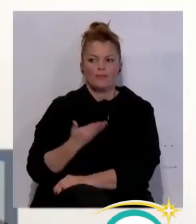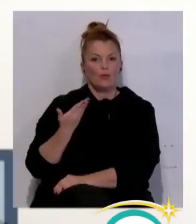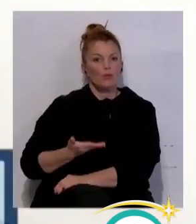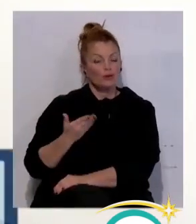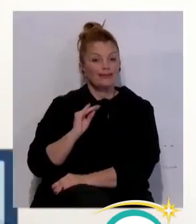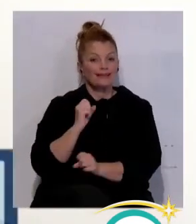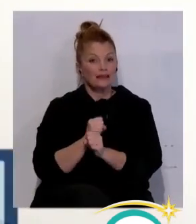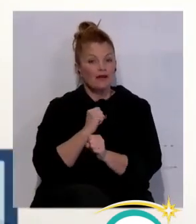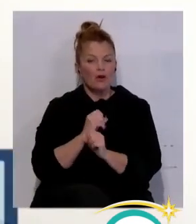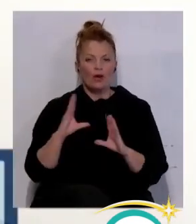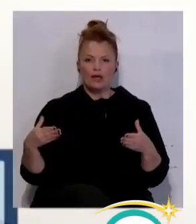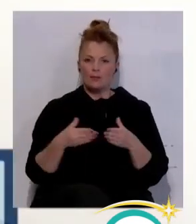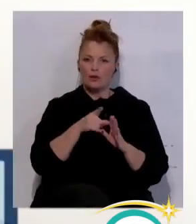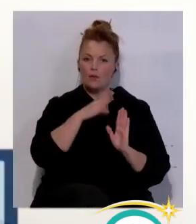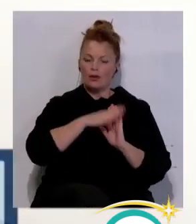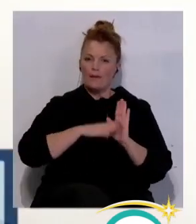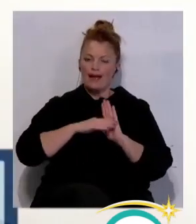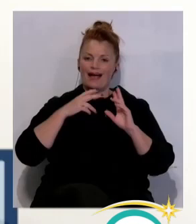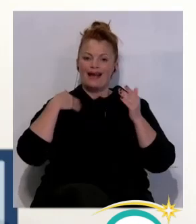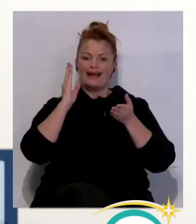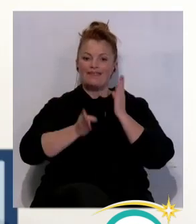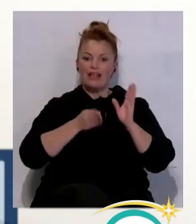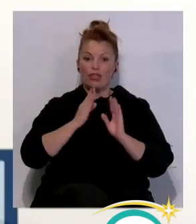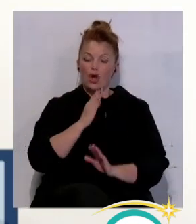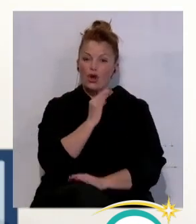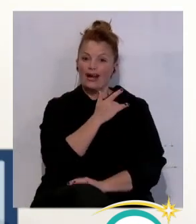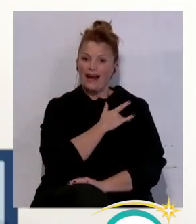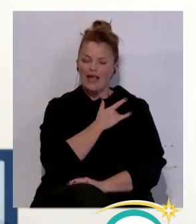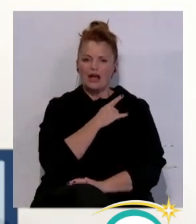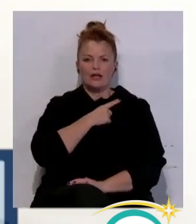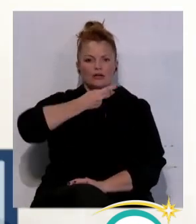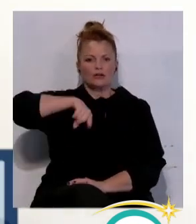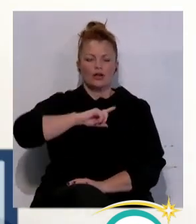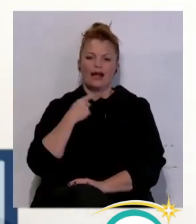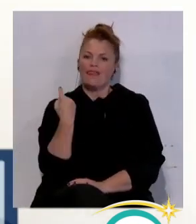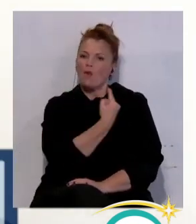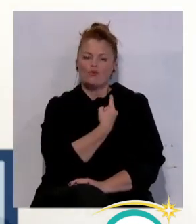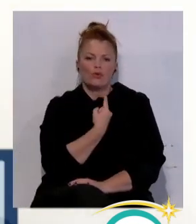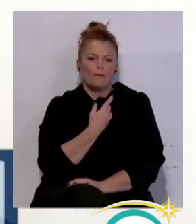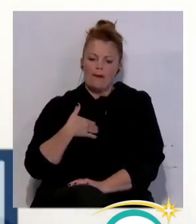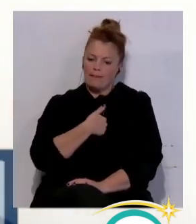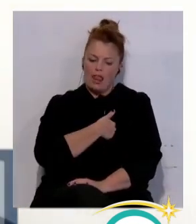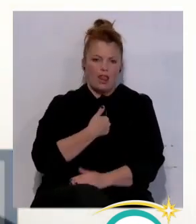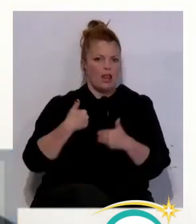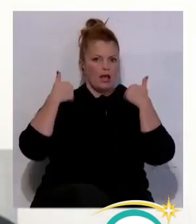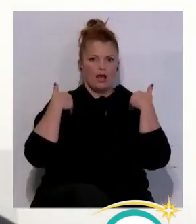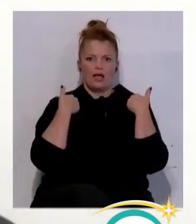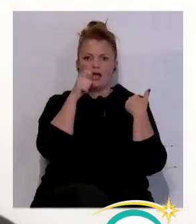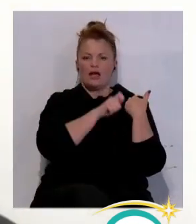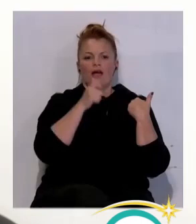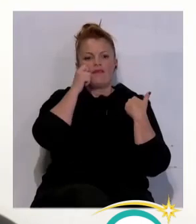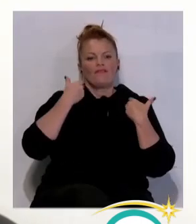del trabajo en equipo en este programa de rehabilitación cardíaca es que cada uno pues tenemos unas competencias y la función del